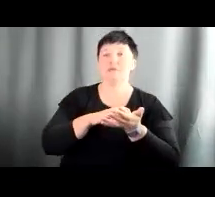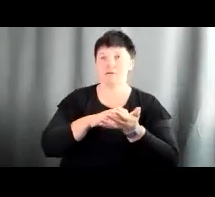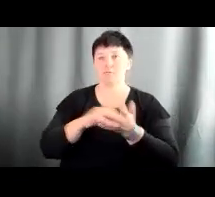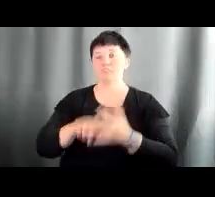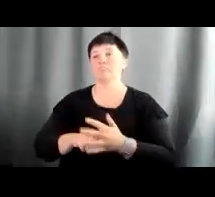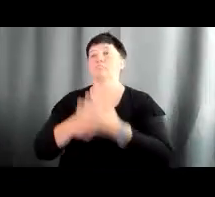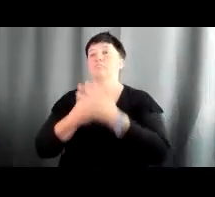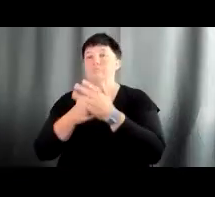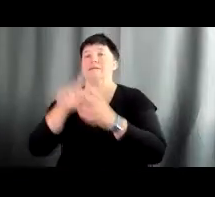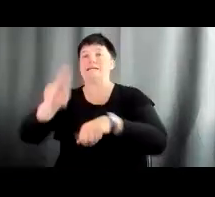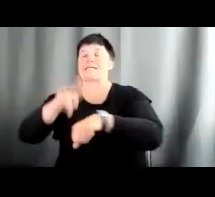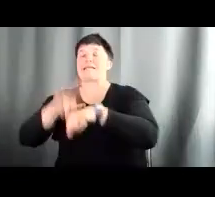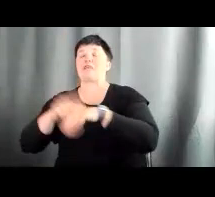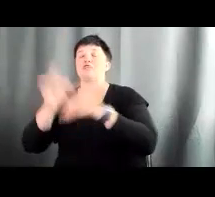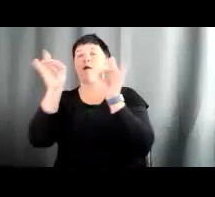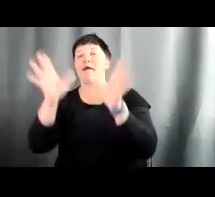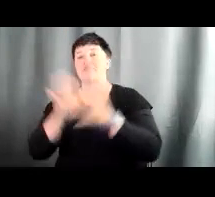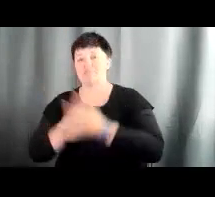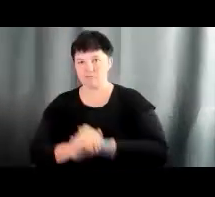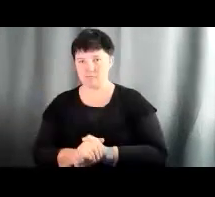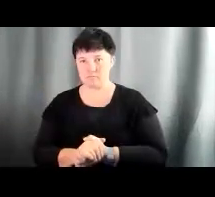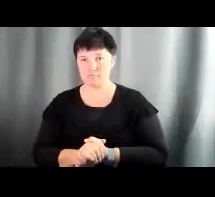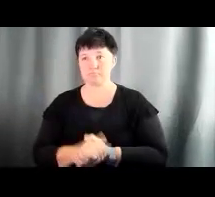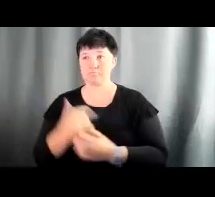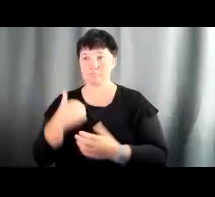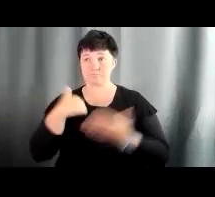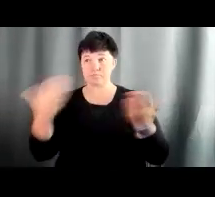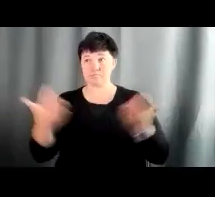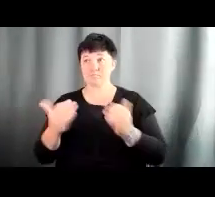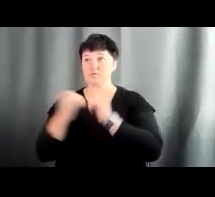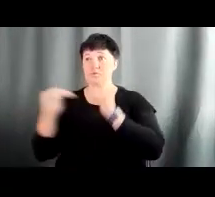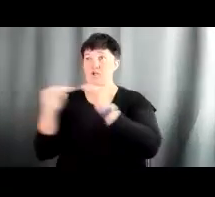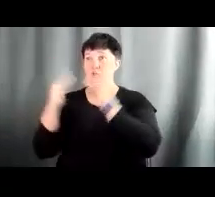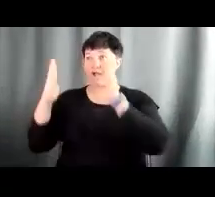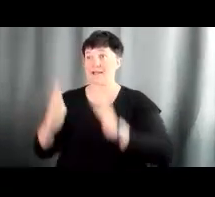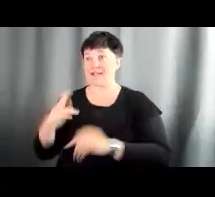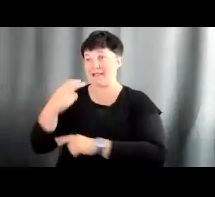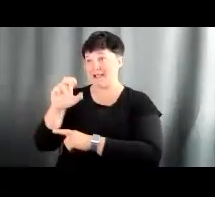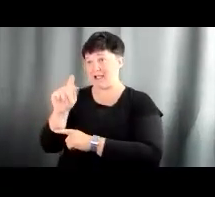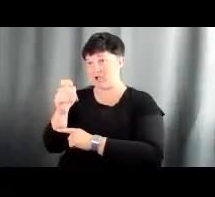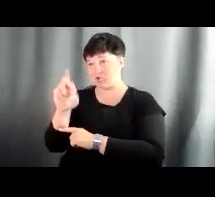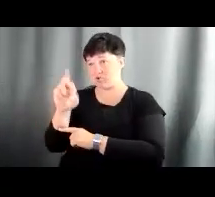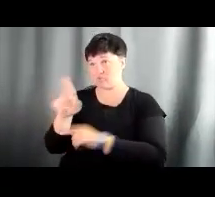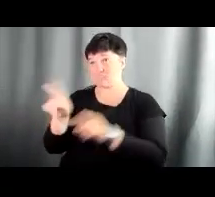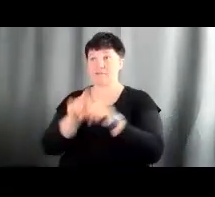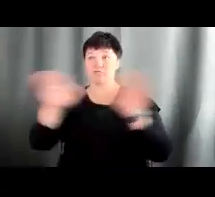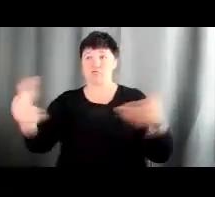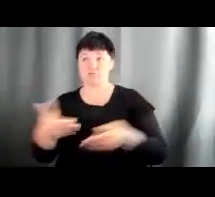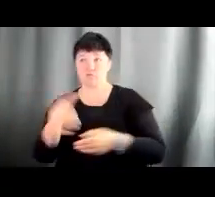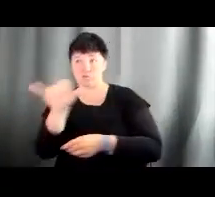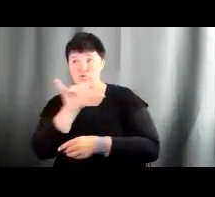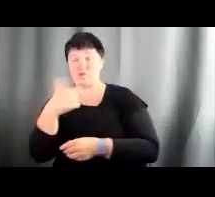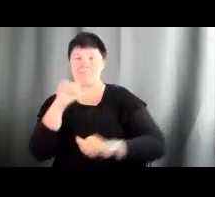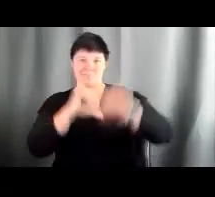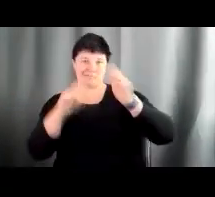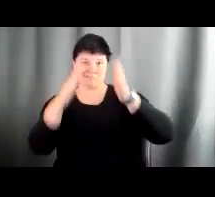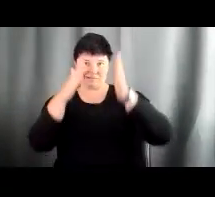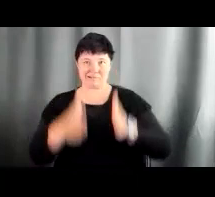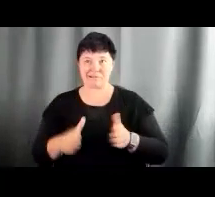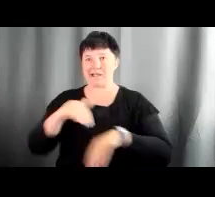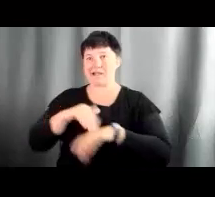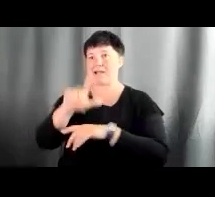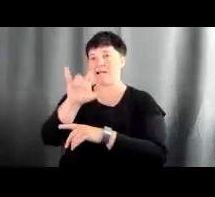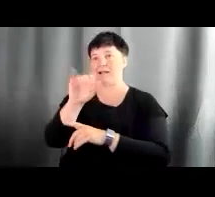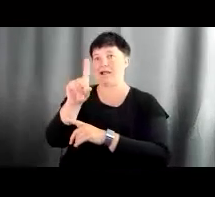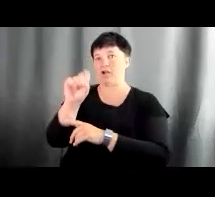la resiliencia y la vulnerabilidad a raíz de los riesgos naturales. Por eso estoy aquí con mi colega Héctor, que ya fue presentado. Yo